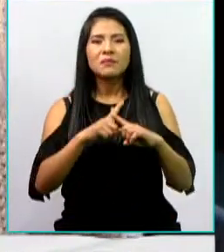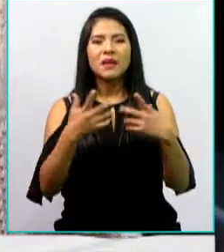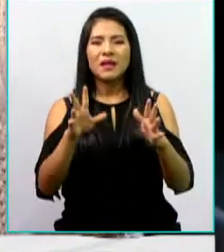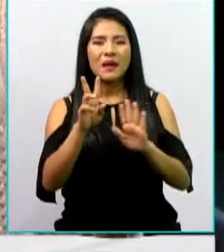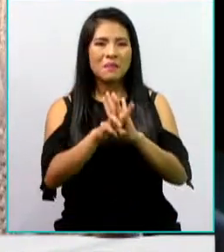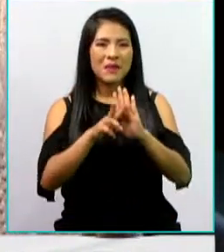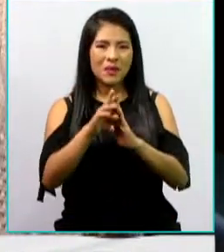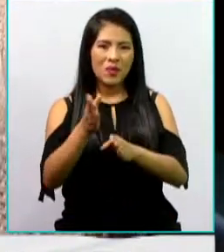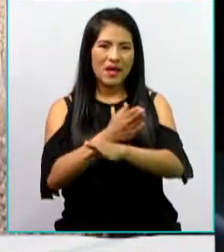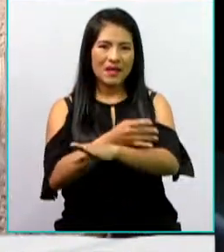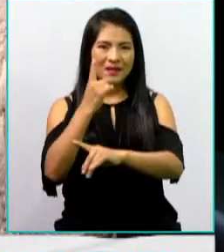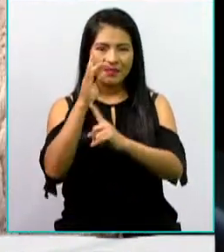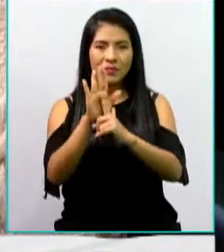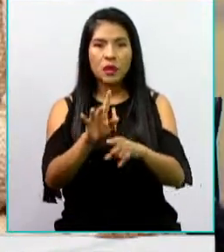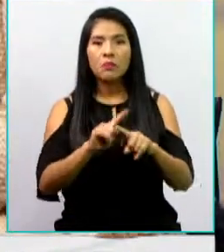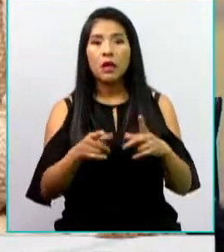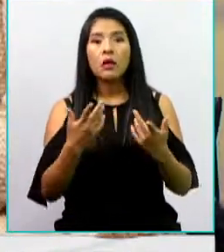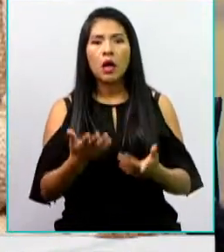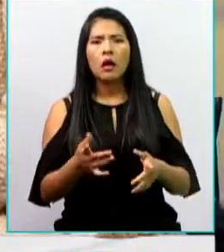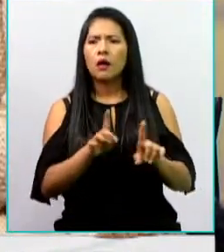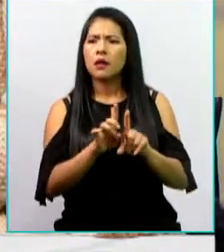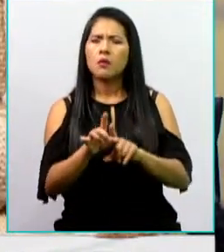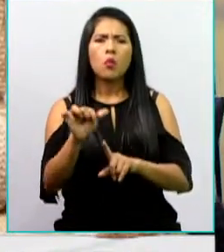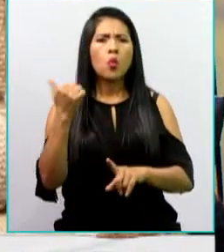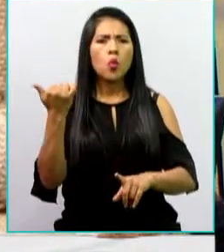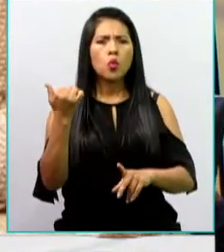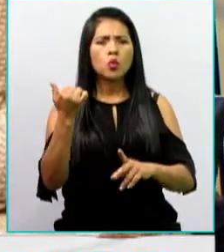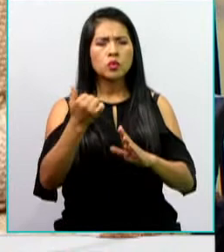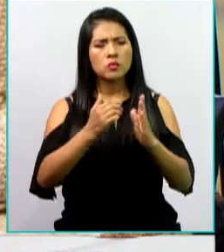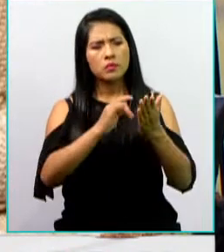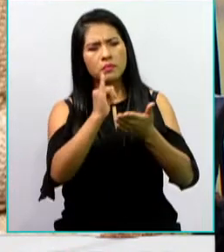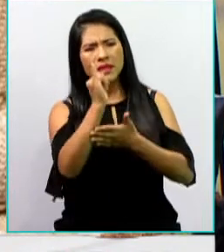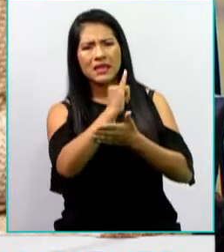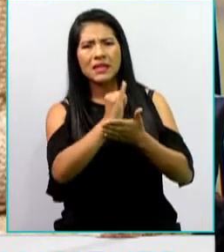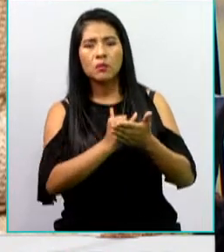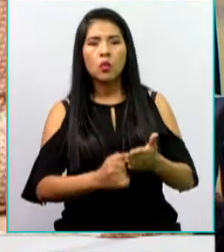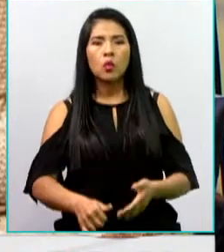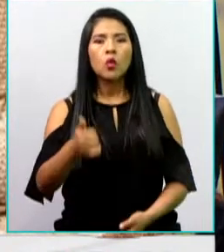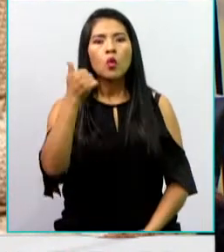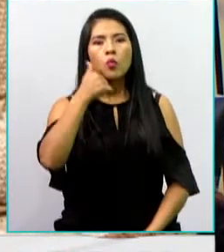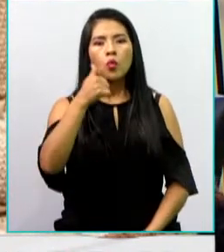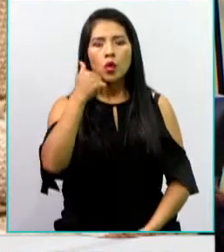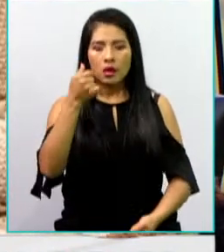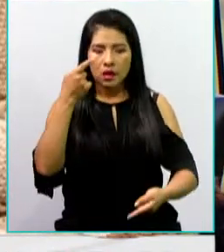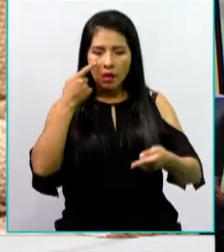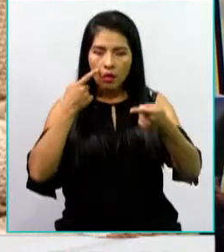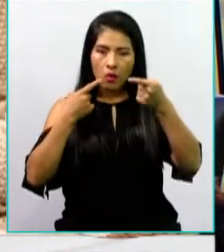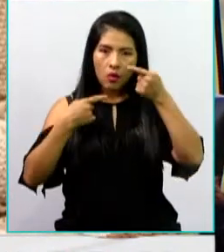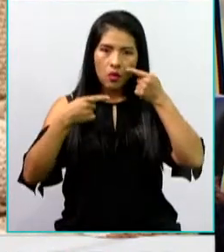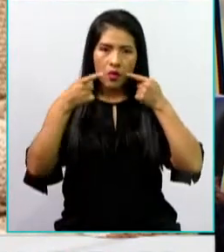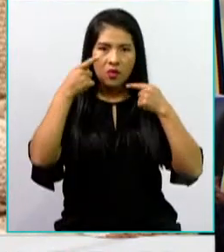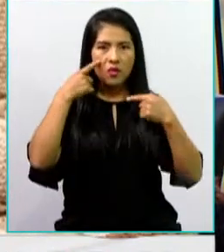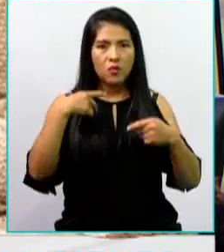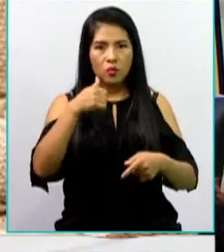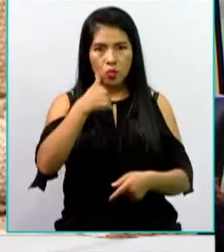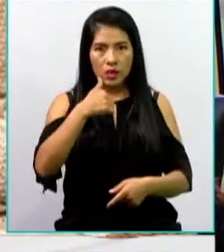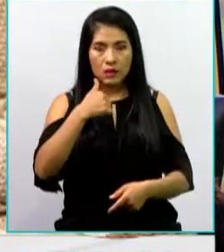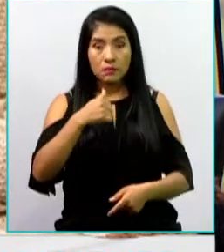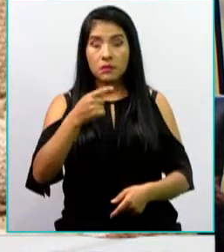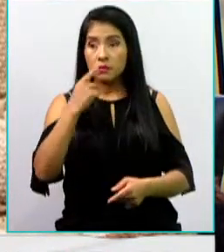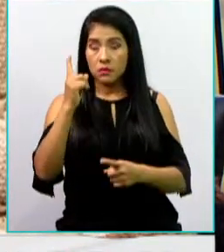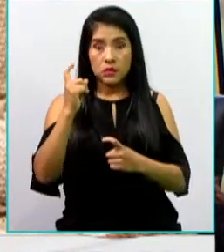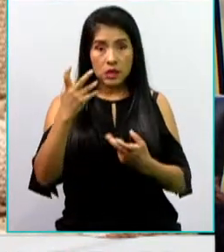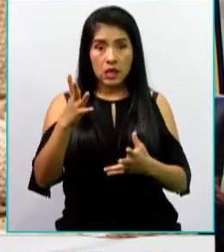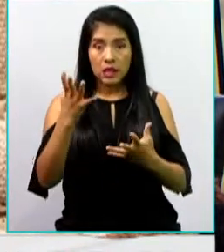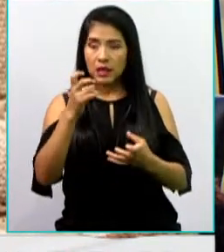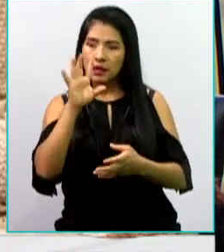tenemos de apoyo, pero hay una pintura de una mujer llorando, con la que, según sé, tú trataste de